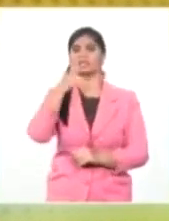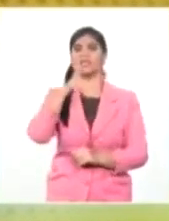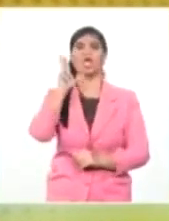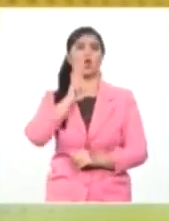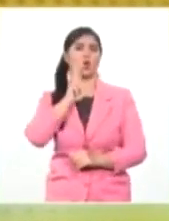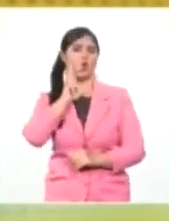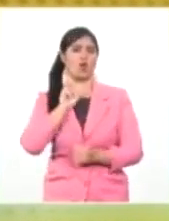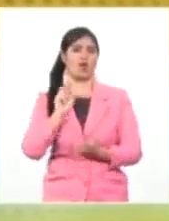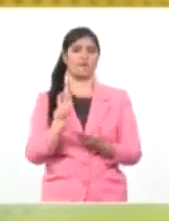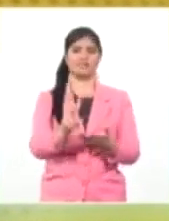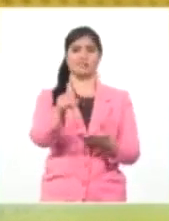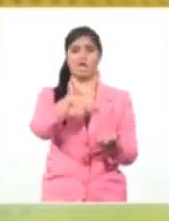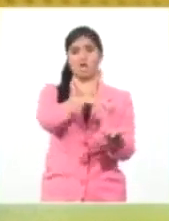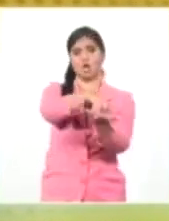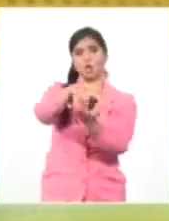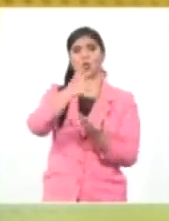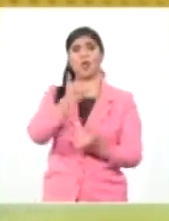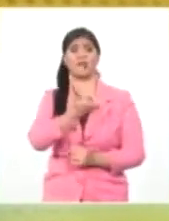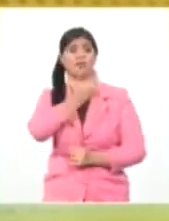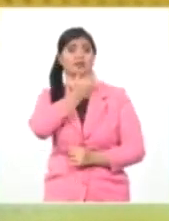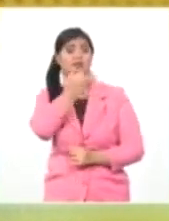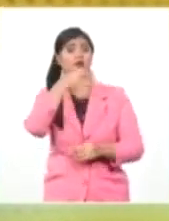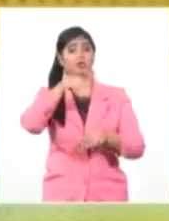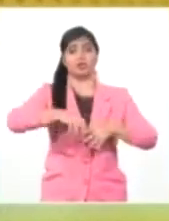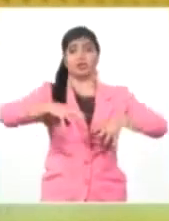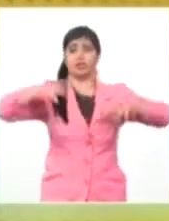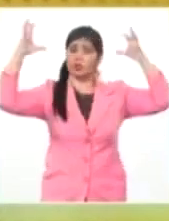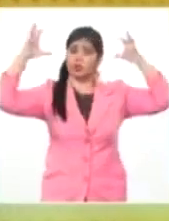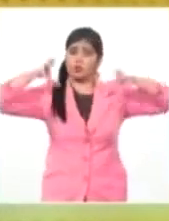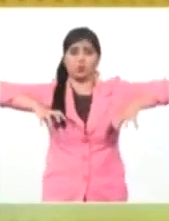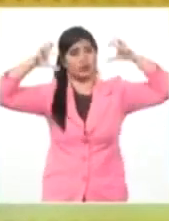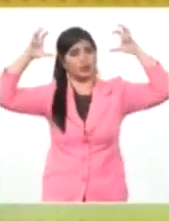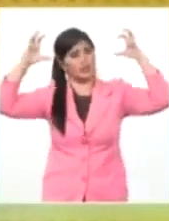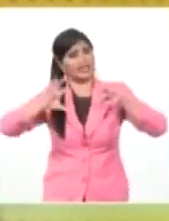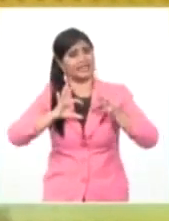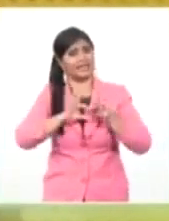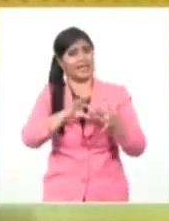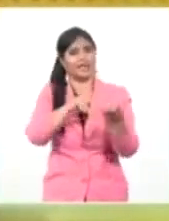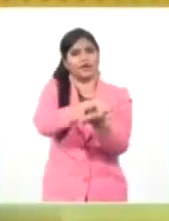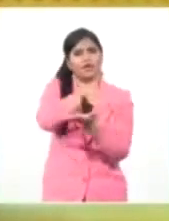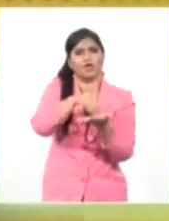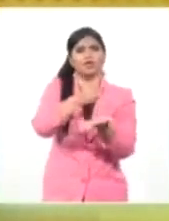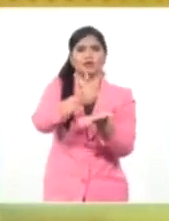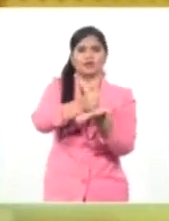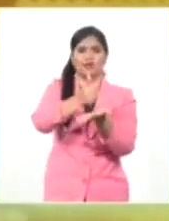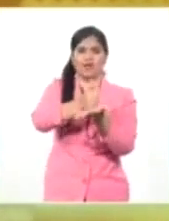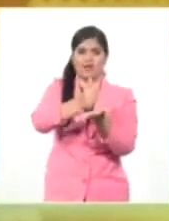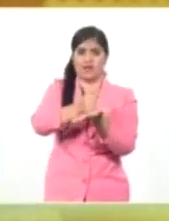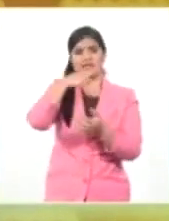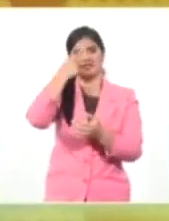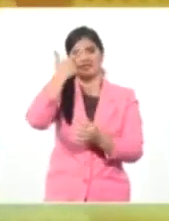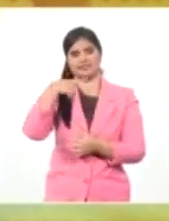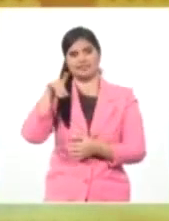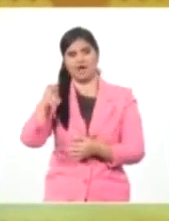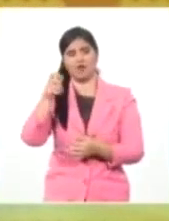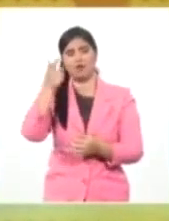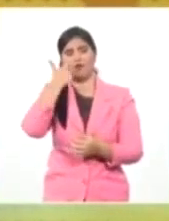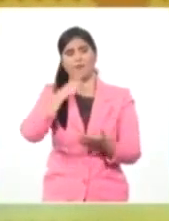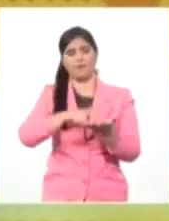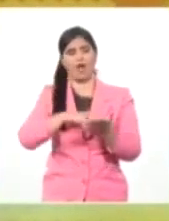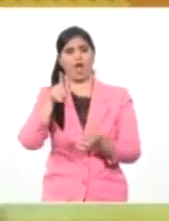visitó hoy las zonas afectadas por intensas lluvias en el estado de Sao Paulo, que han dejado hasta el momento 36 fallecidos